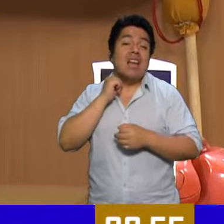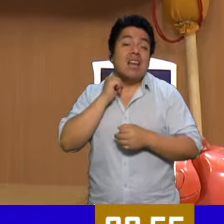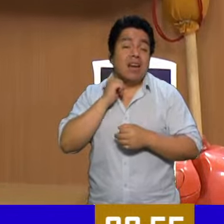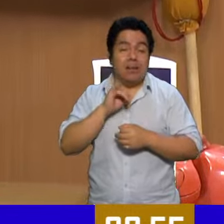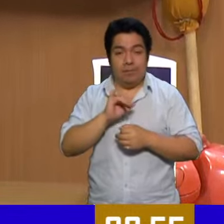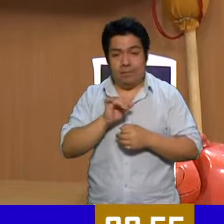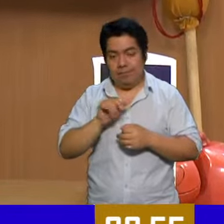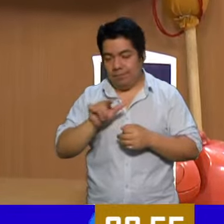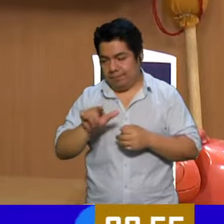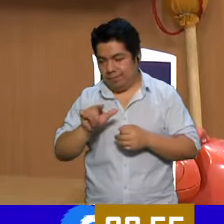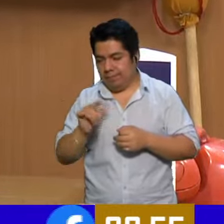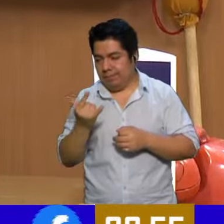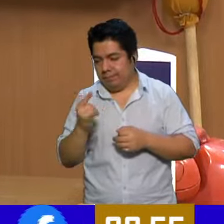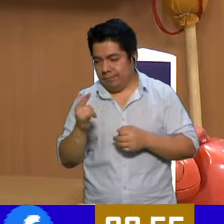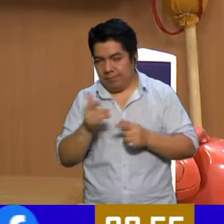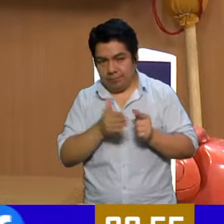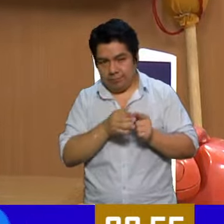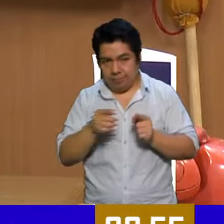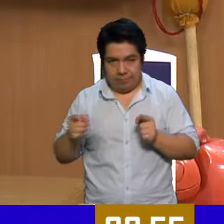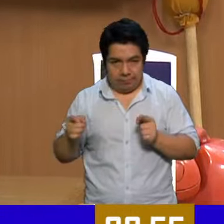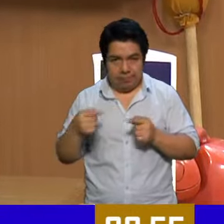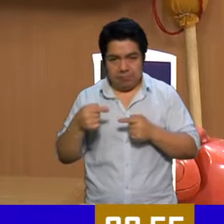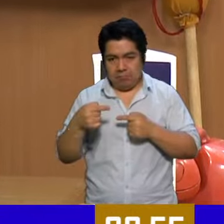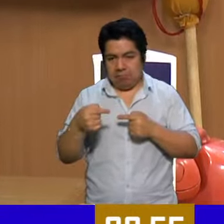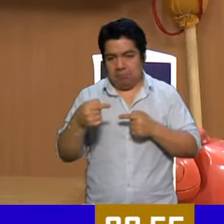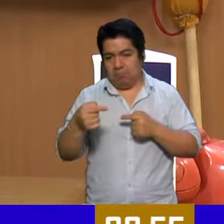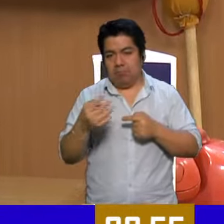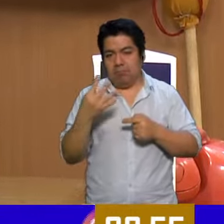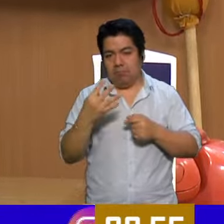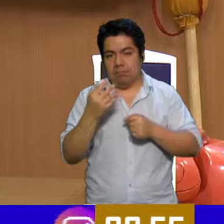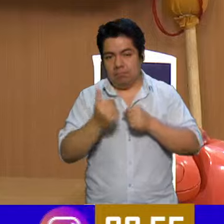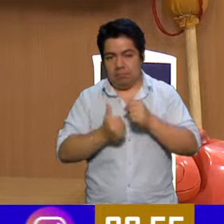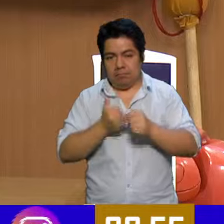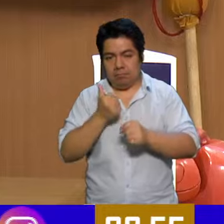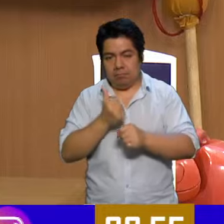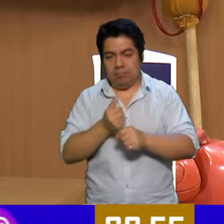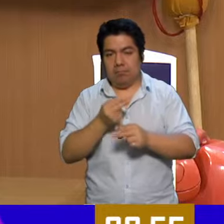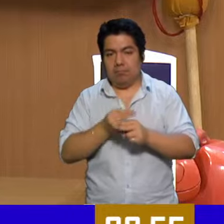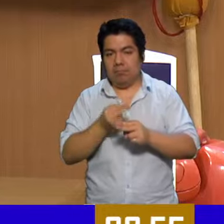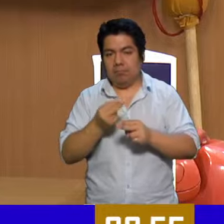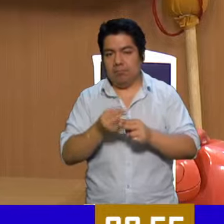17 de julio para el periodo de los siguientes 4 años,